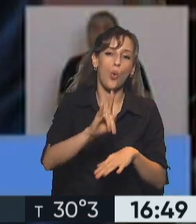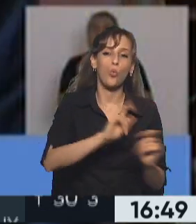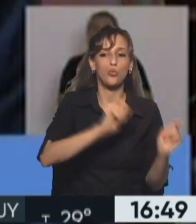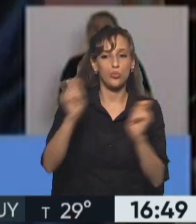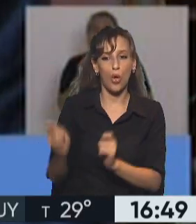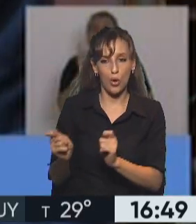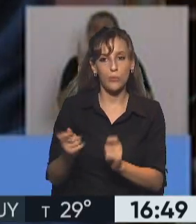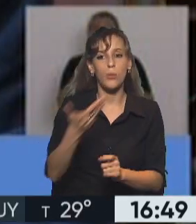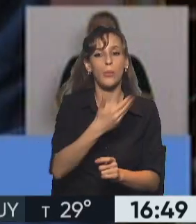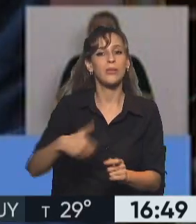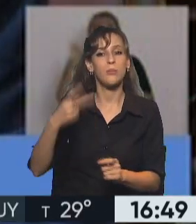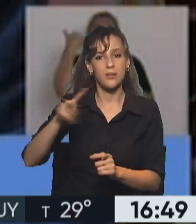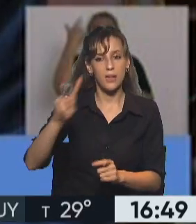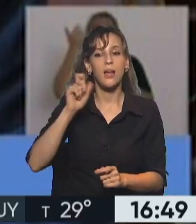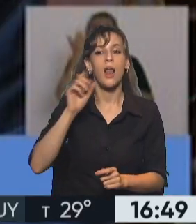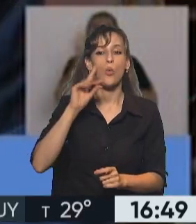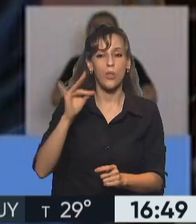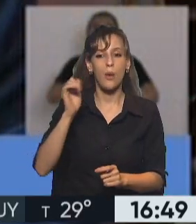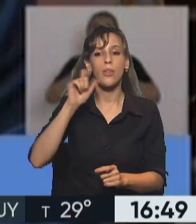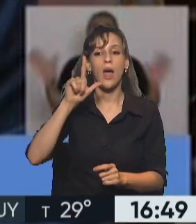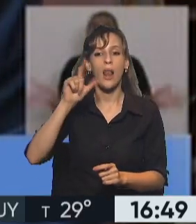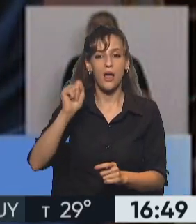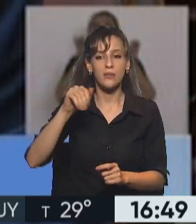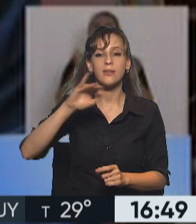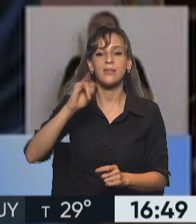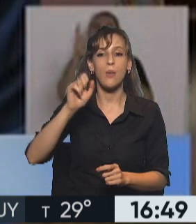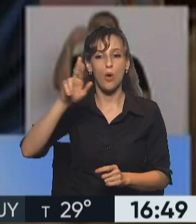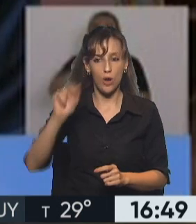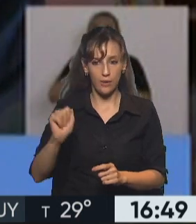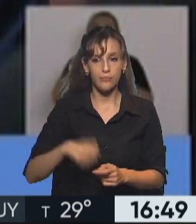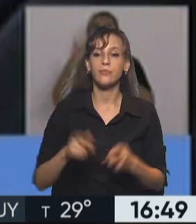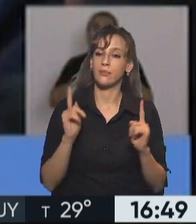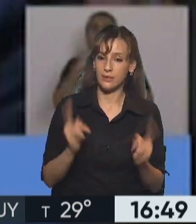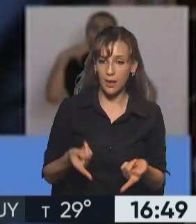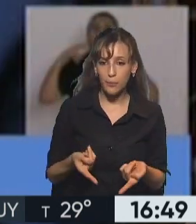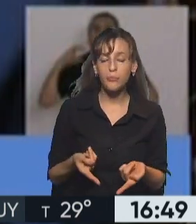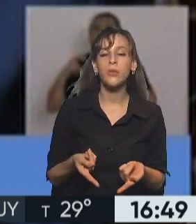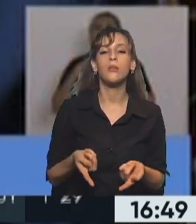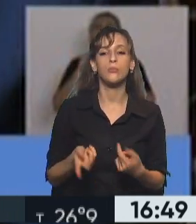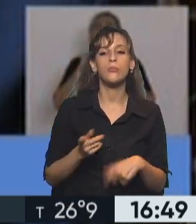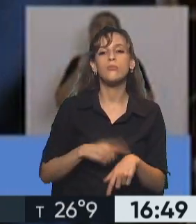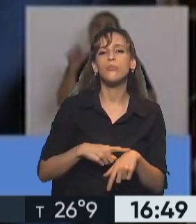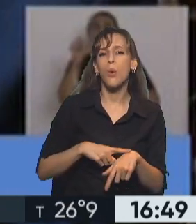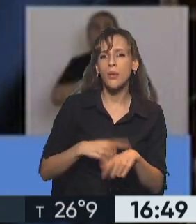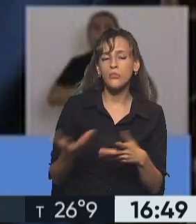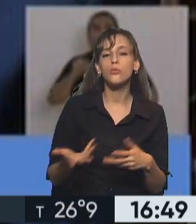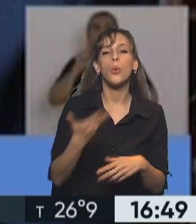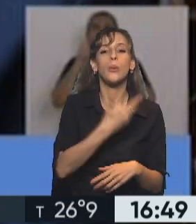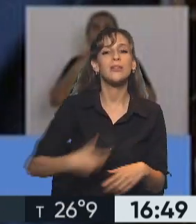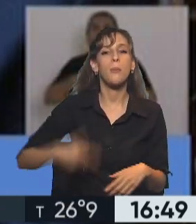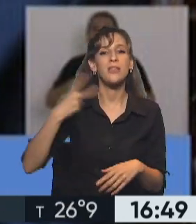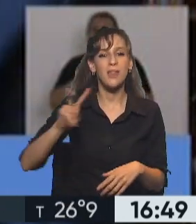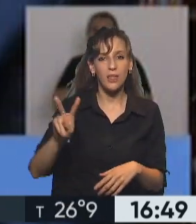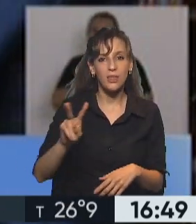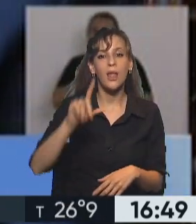cuerpo, Claudia Abdala Zamora, y también por momentos, en algunos instantes, estuvo a cargo la vicepresidenta segunda del